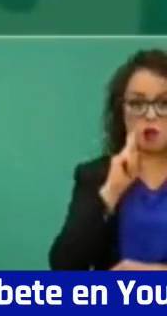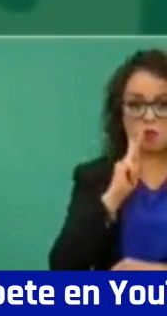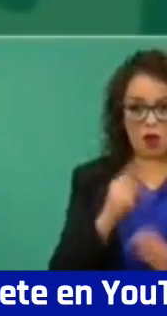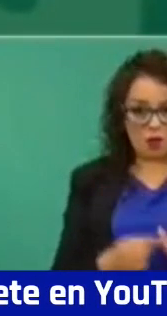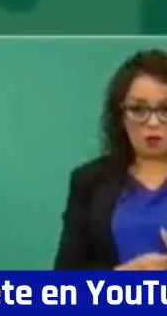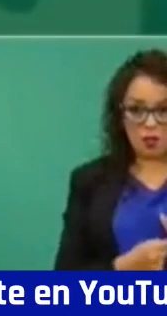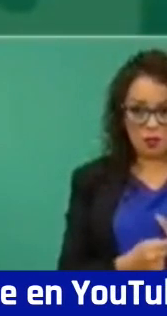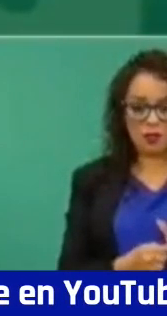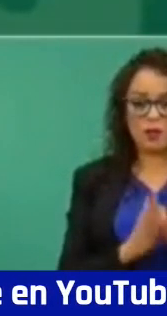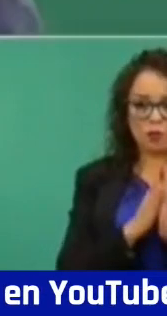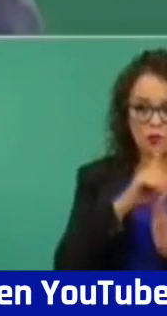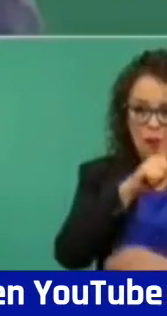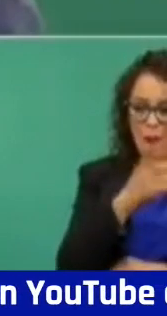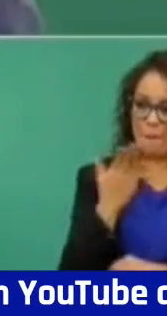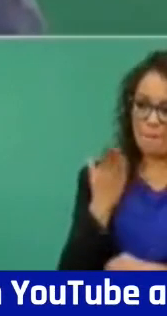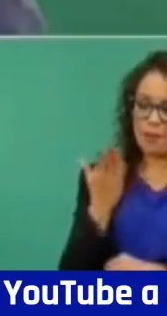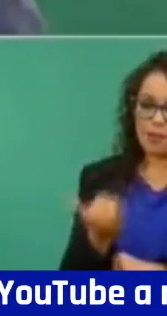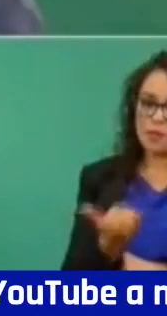disculpa